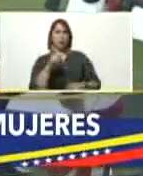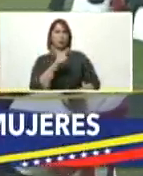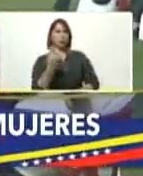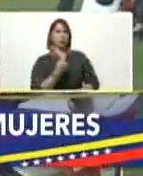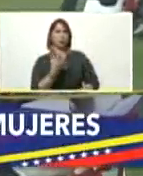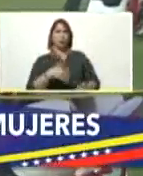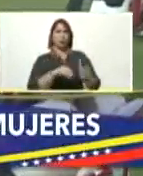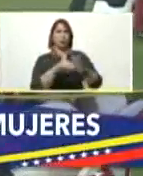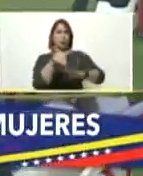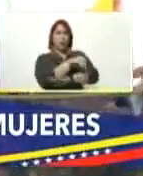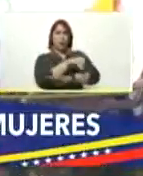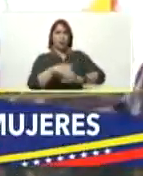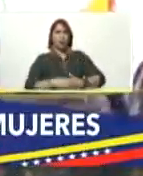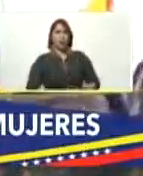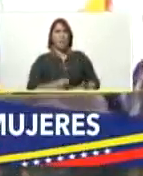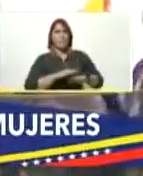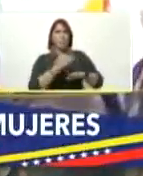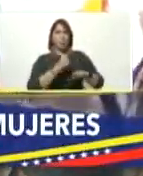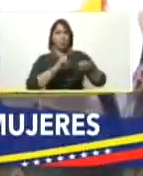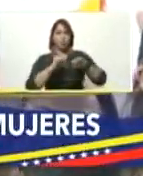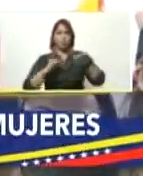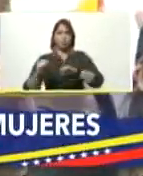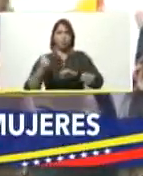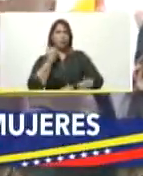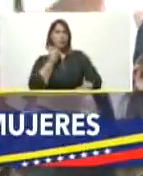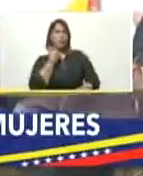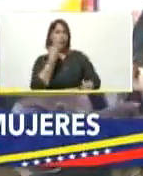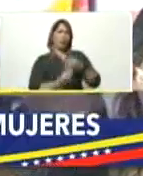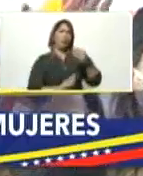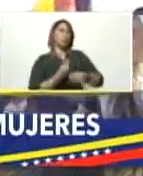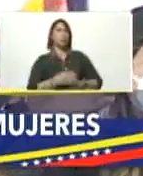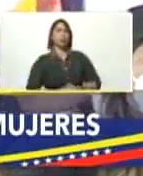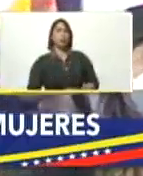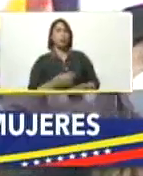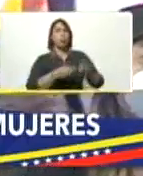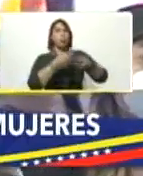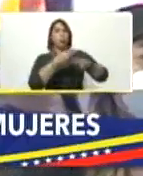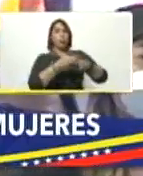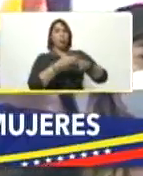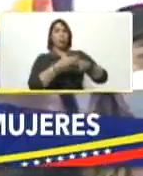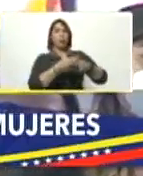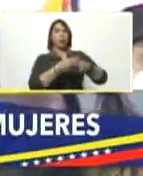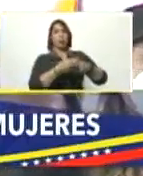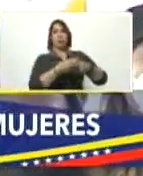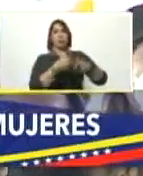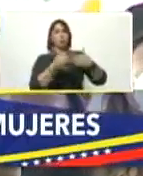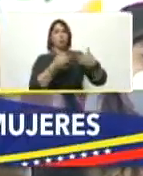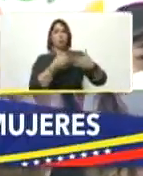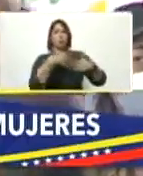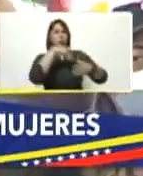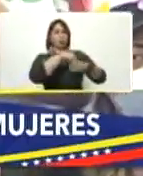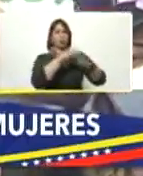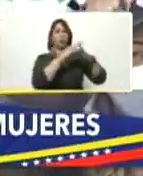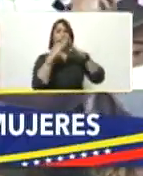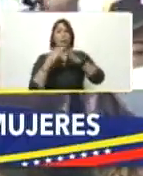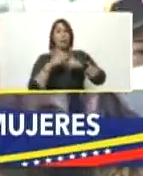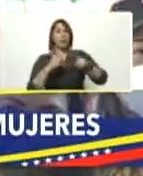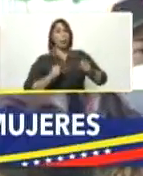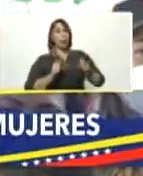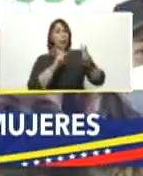las calles, porque la dinámica de la pandemia nos hizo construir desde las trincheras, ¿no? Pero en esta oportunidad